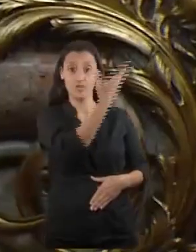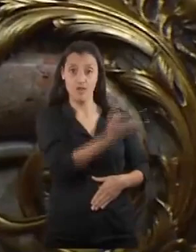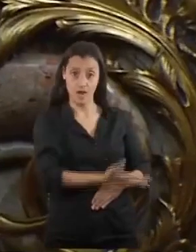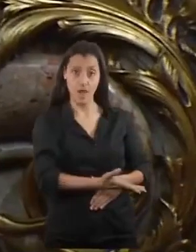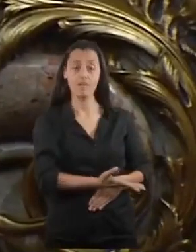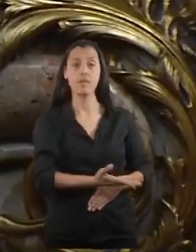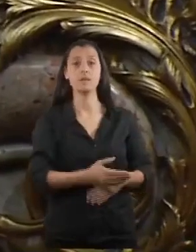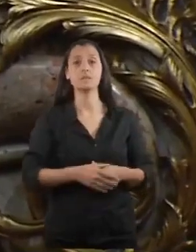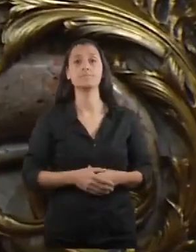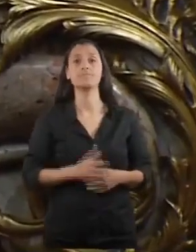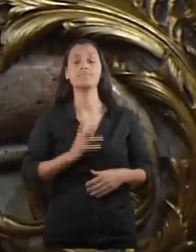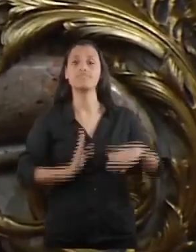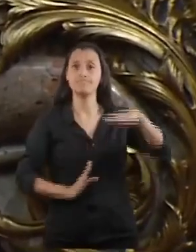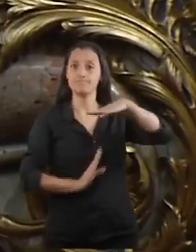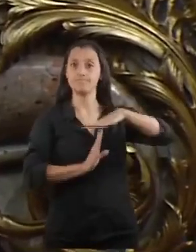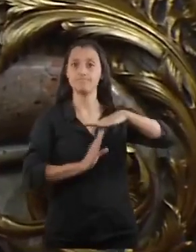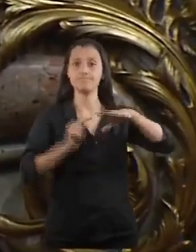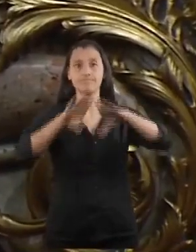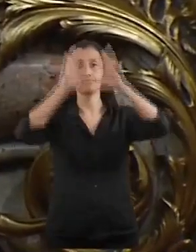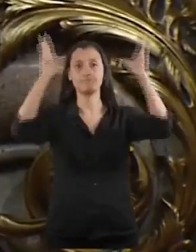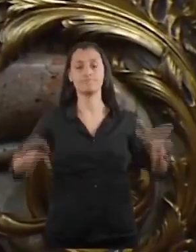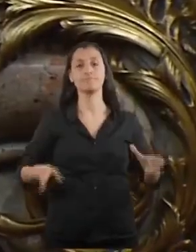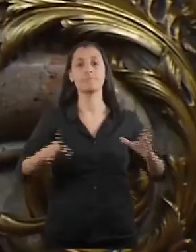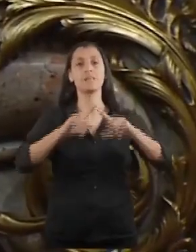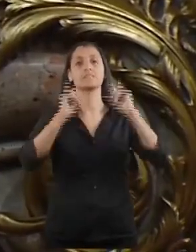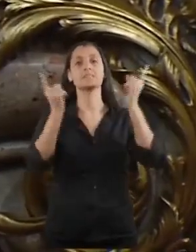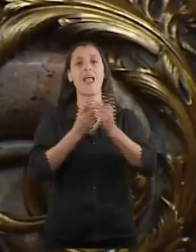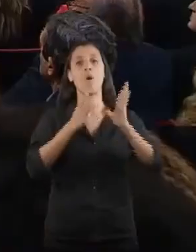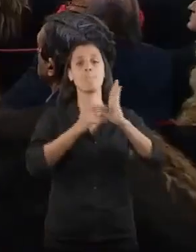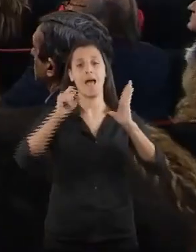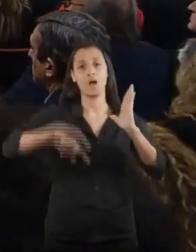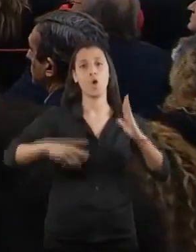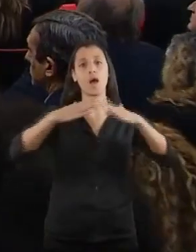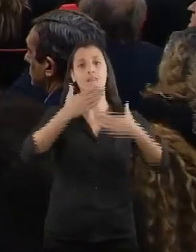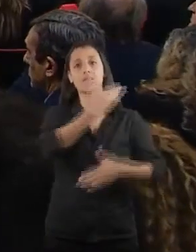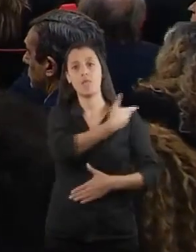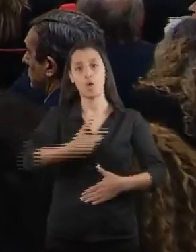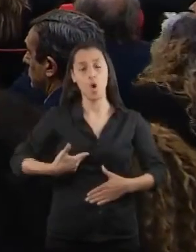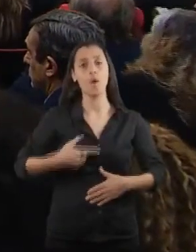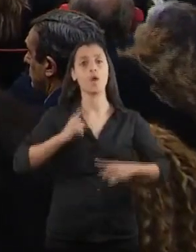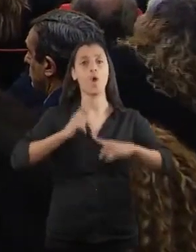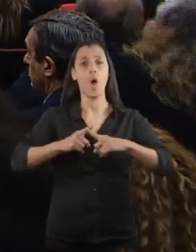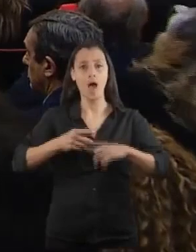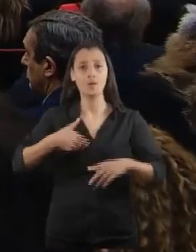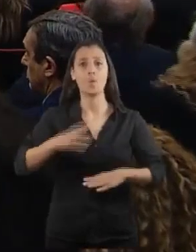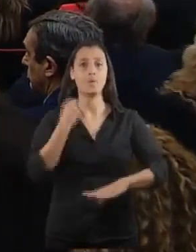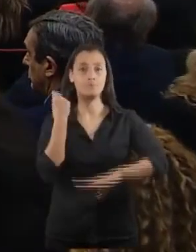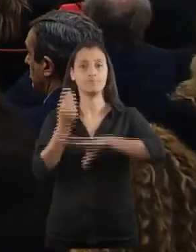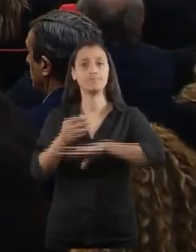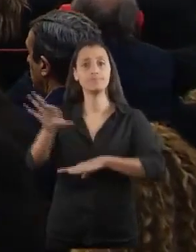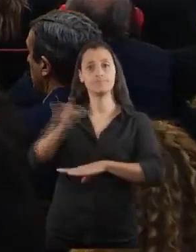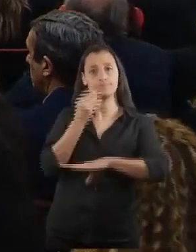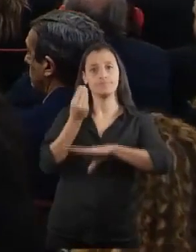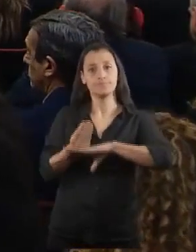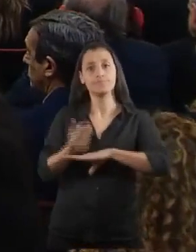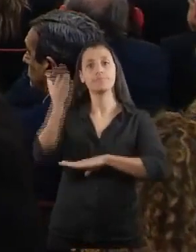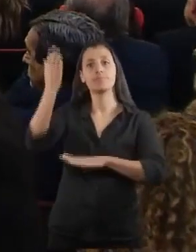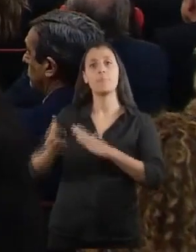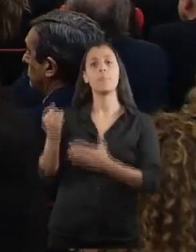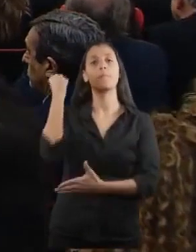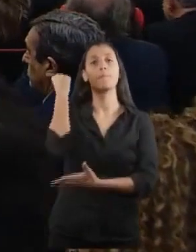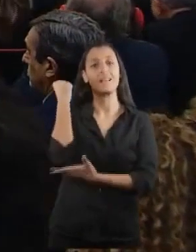Fernández en cabeza en el salón blanco de la casa de gobierno el acto de Asunción en el cargo de la designada